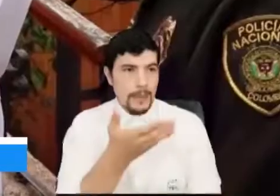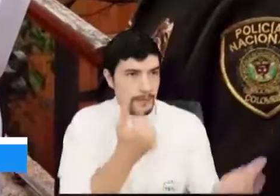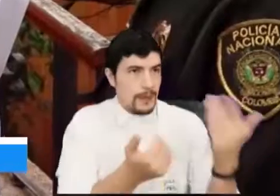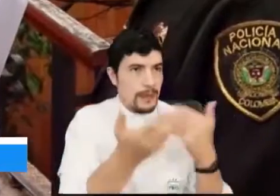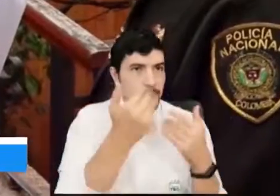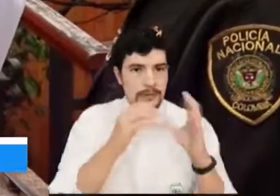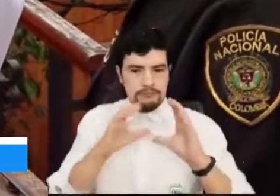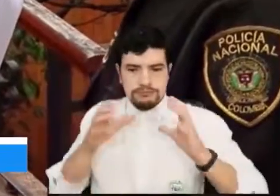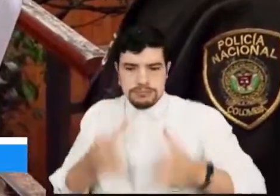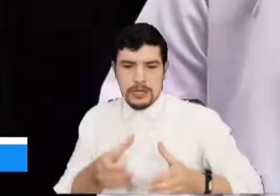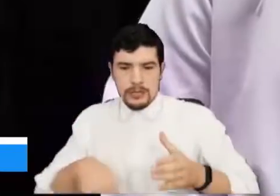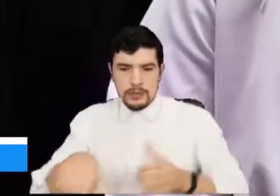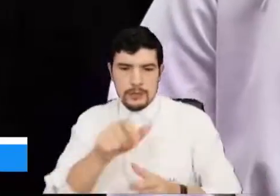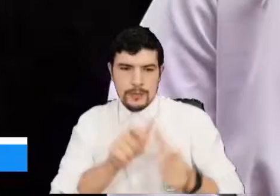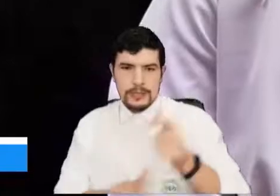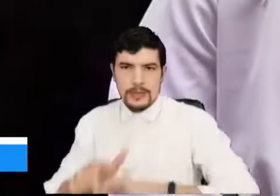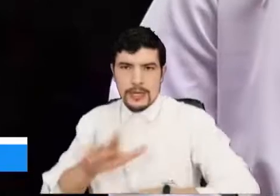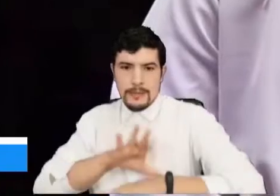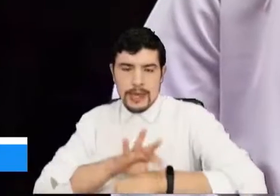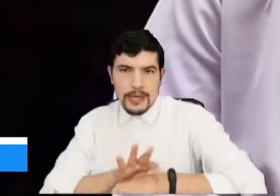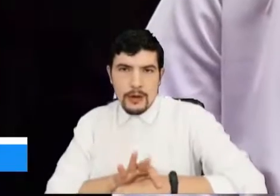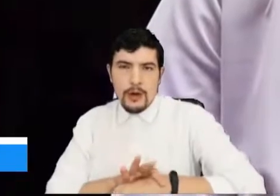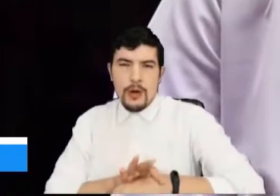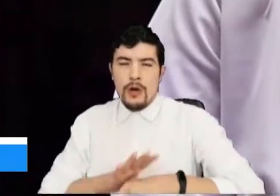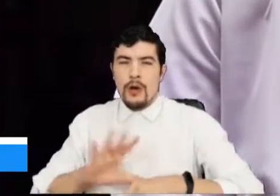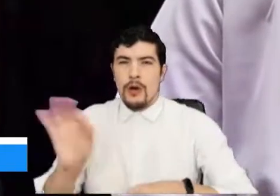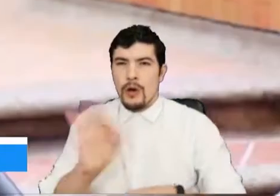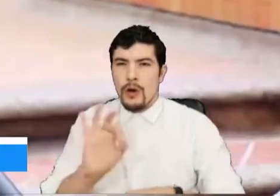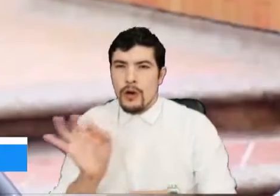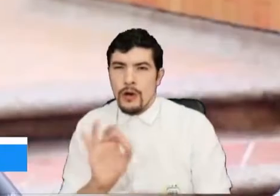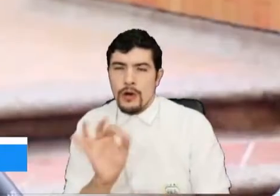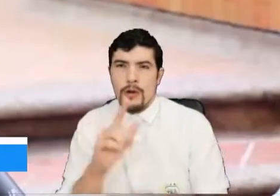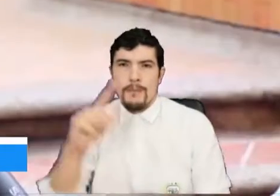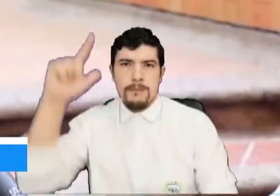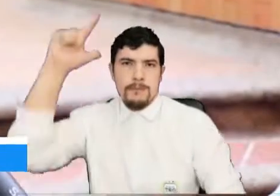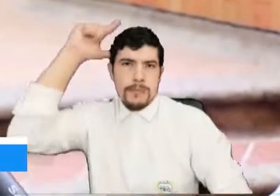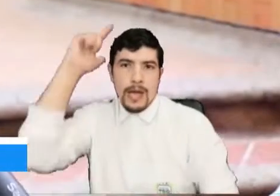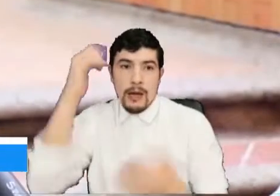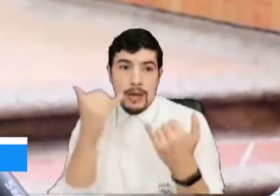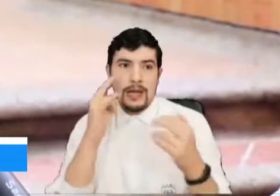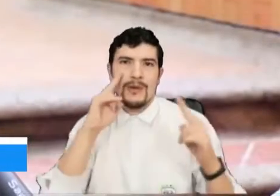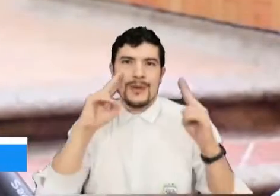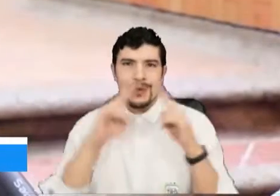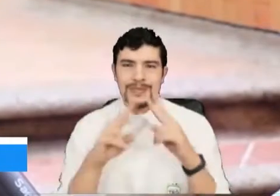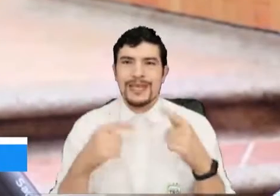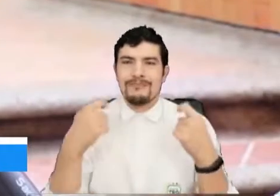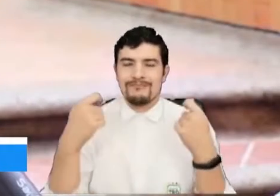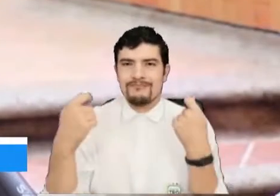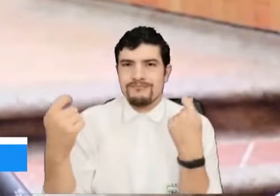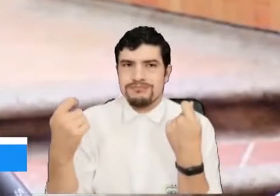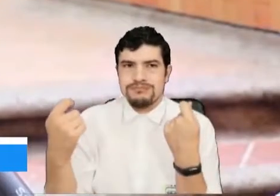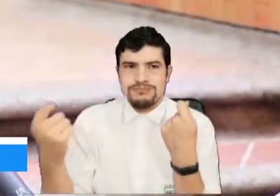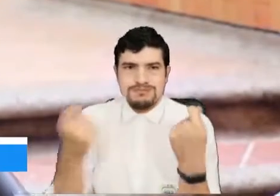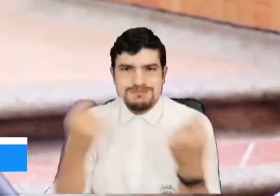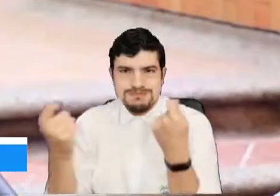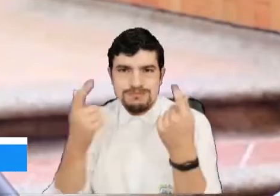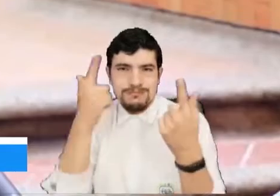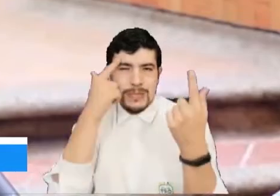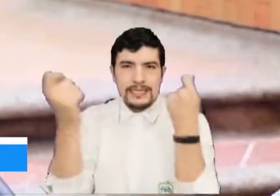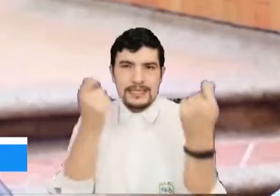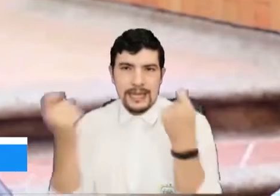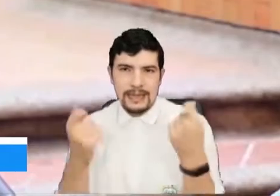conocer la aplicación de la policía. Es una estrategia increíble, es una estrategia que nos permite estar, primero, sentirnos más respaldados.